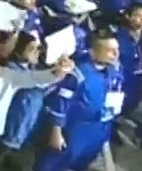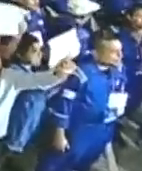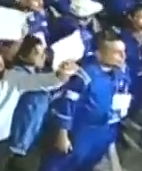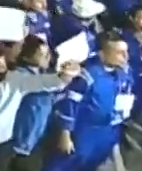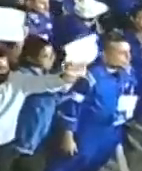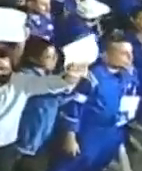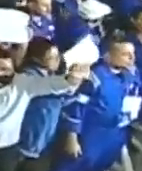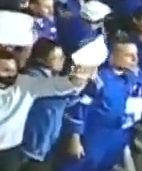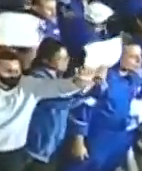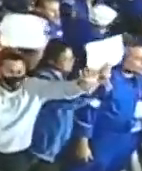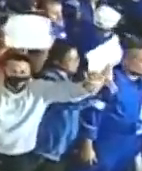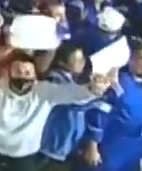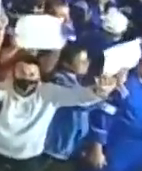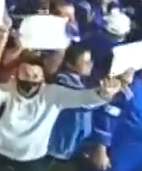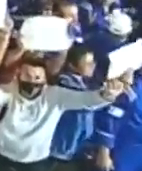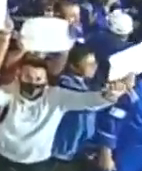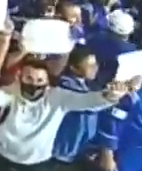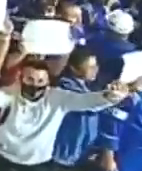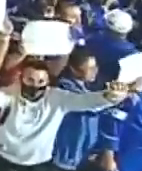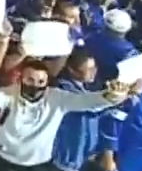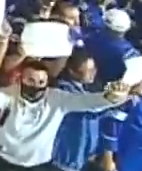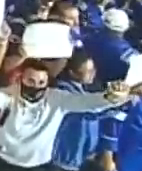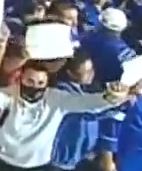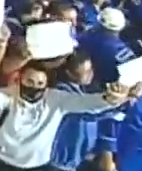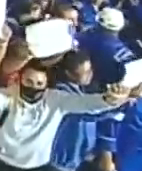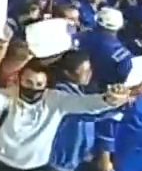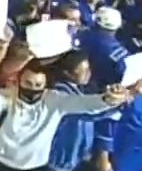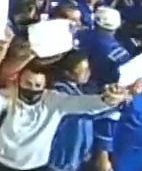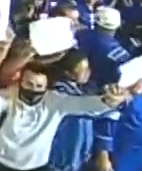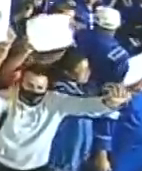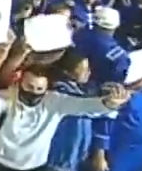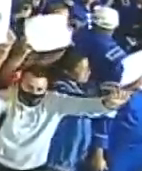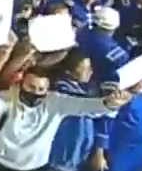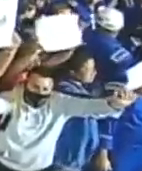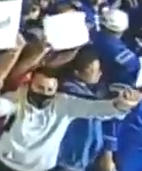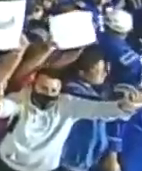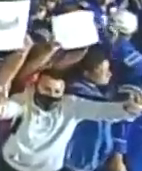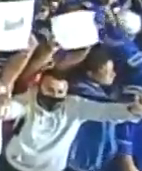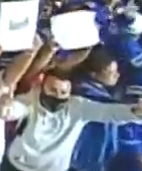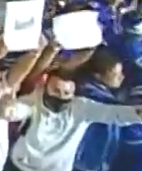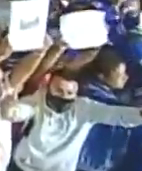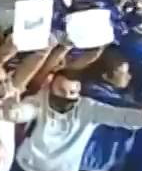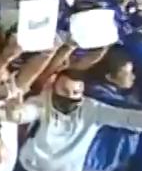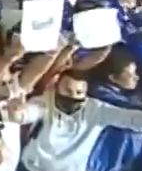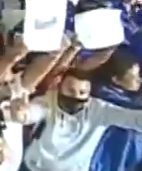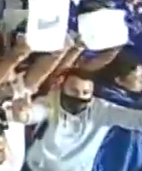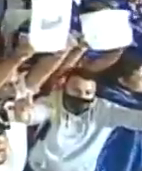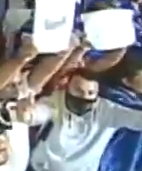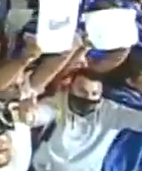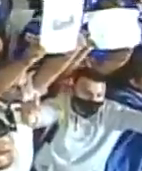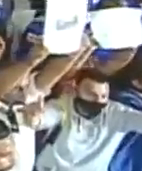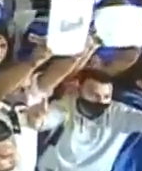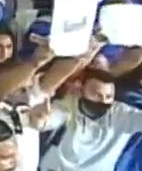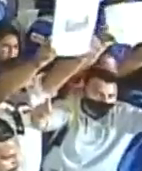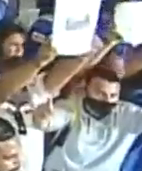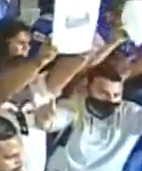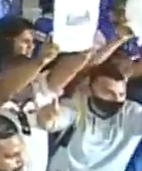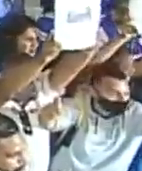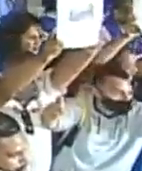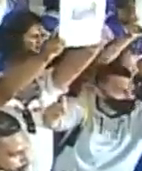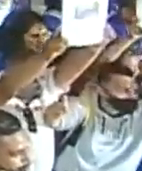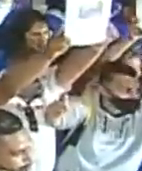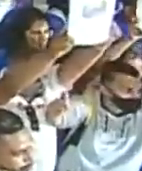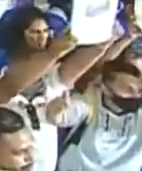de la agroindustria, 463 del sector industrial, 337 de hidrocarburos. Con esta información y con estas imágenes despedimos